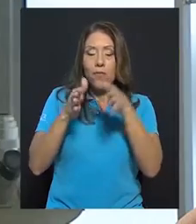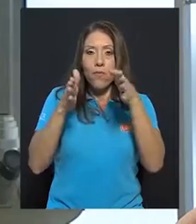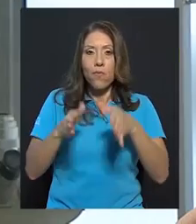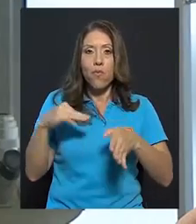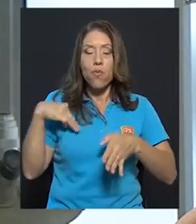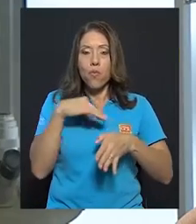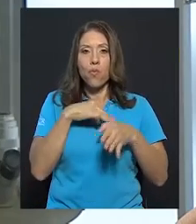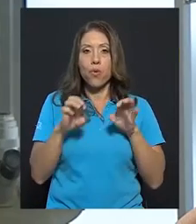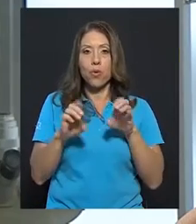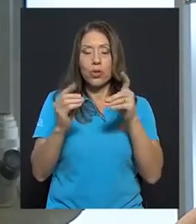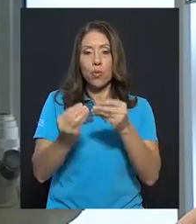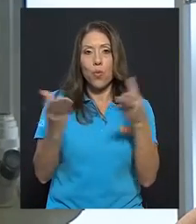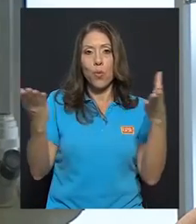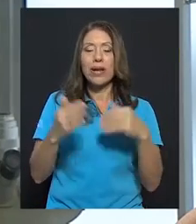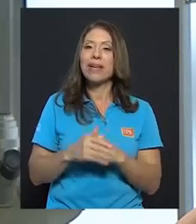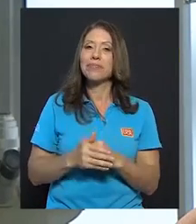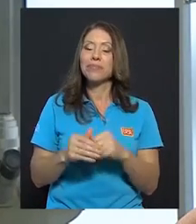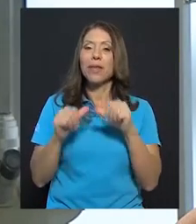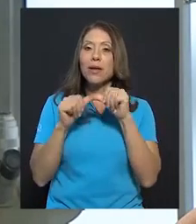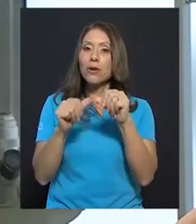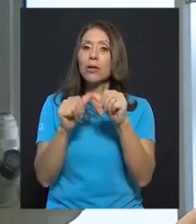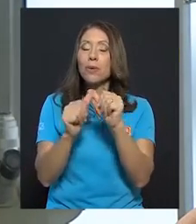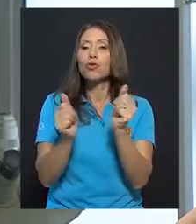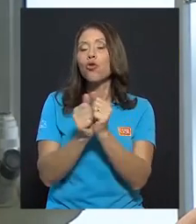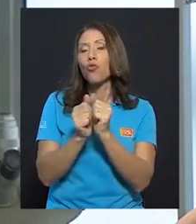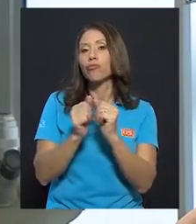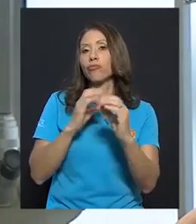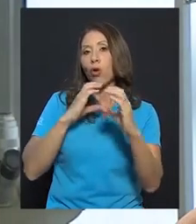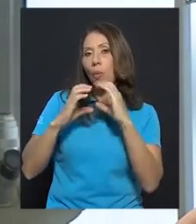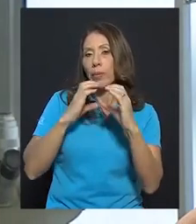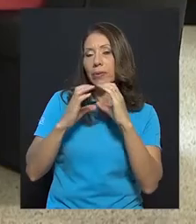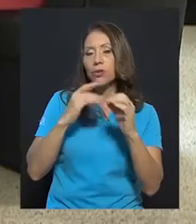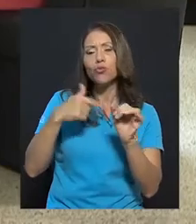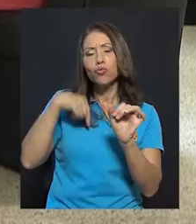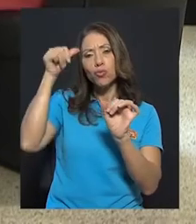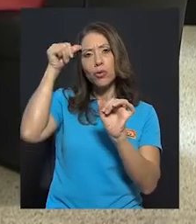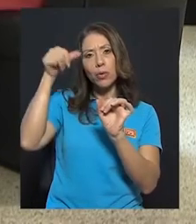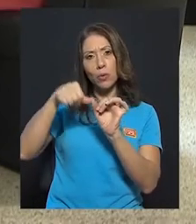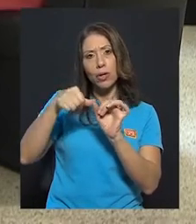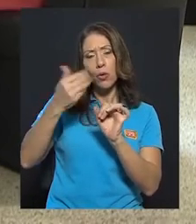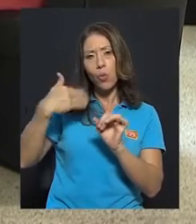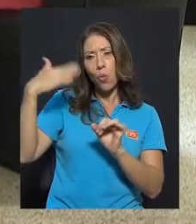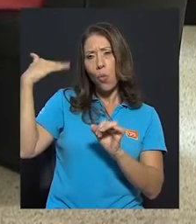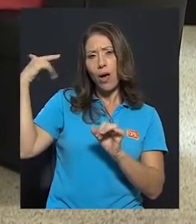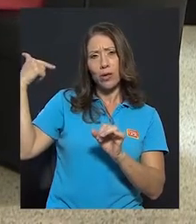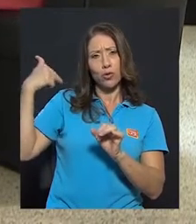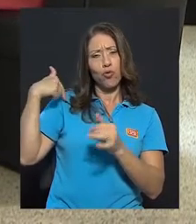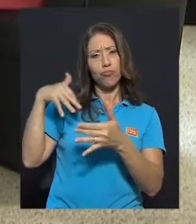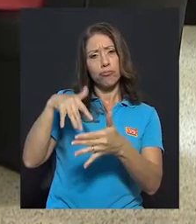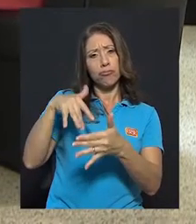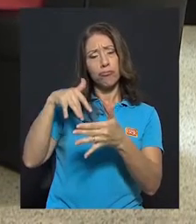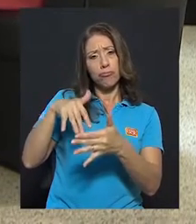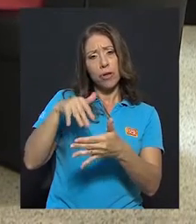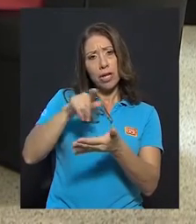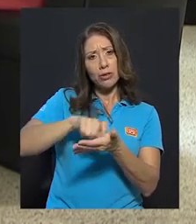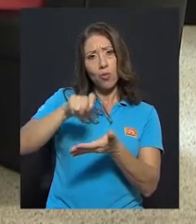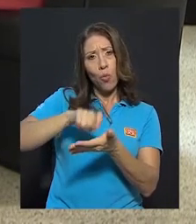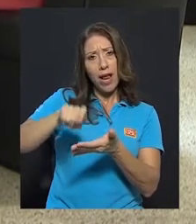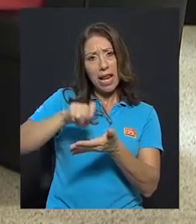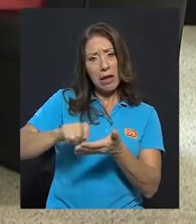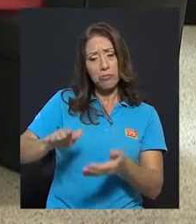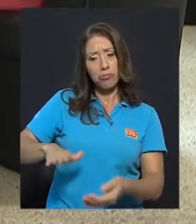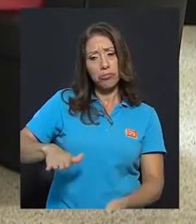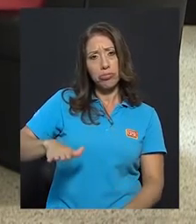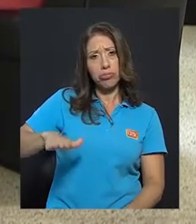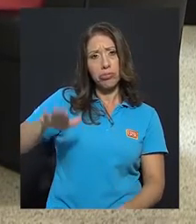Pública. Adriana, continuamos con nuestra conversación y yo recuerdo que cuando yo estaba como en la escuela y